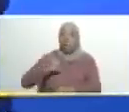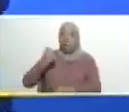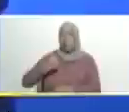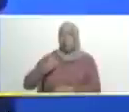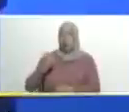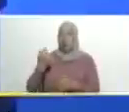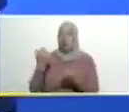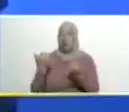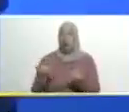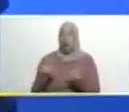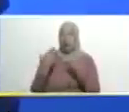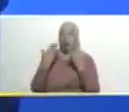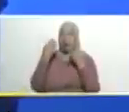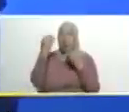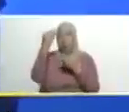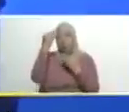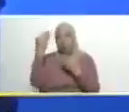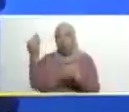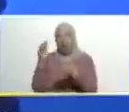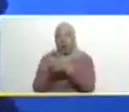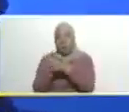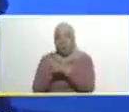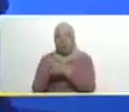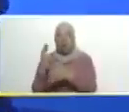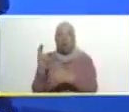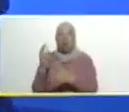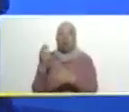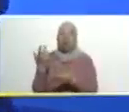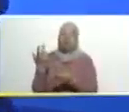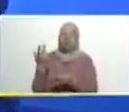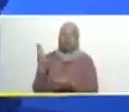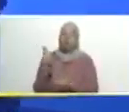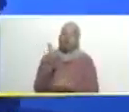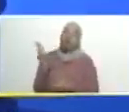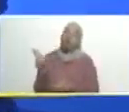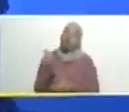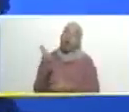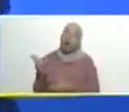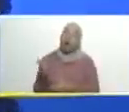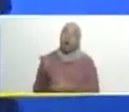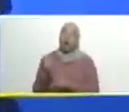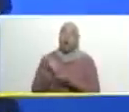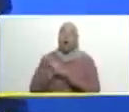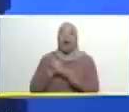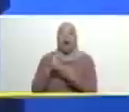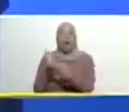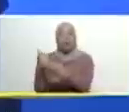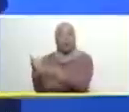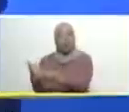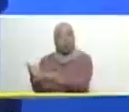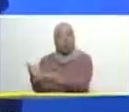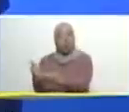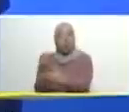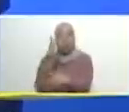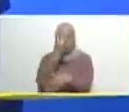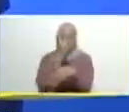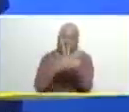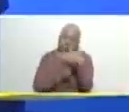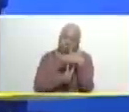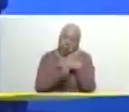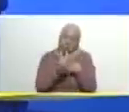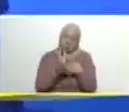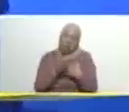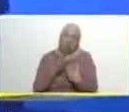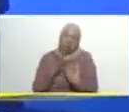mía para enviar nuestros saludos solidarios, nuestra oferta de ayuda humilde,